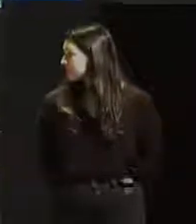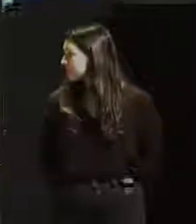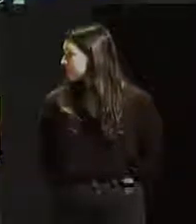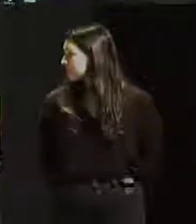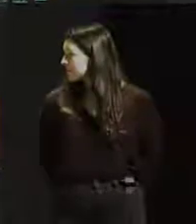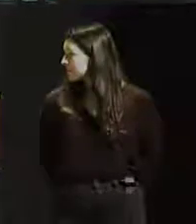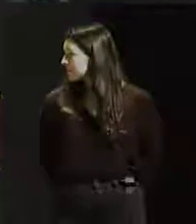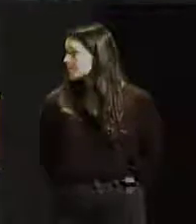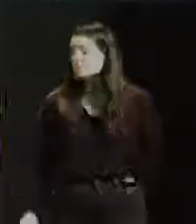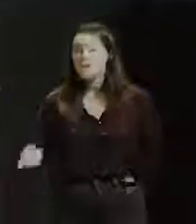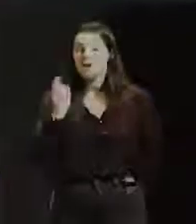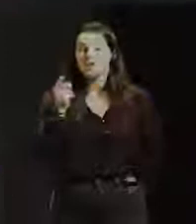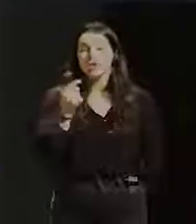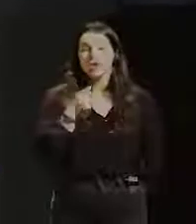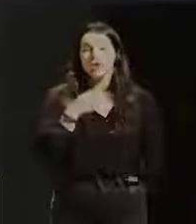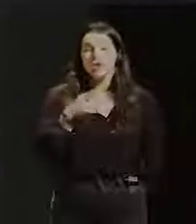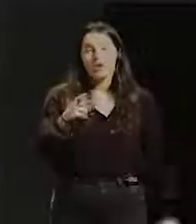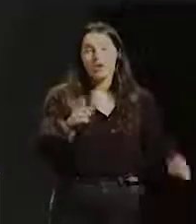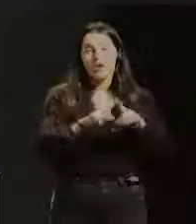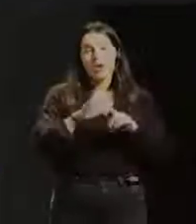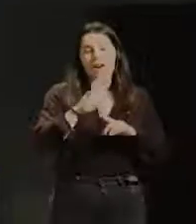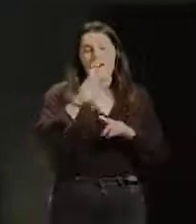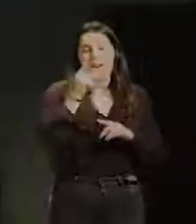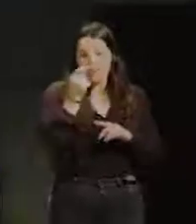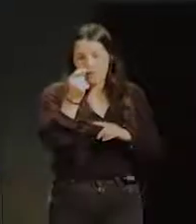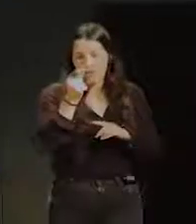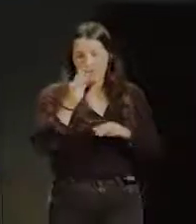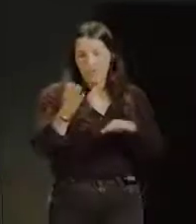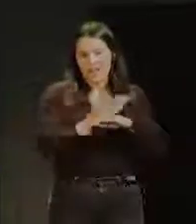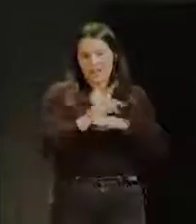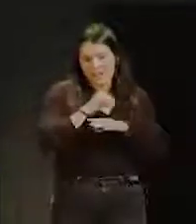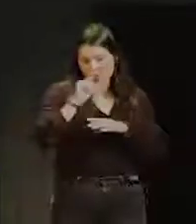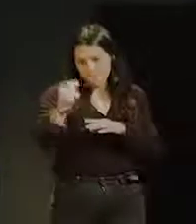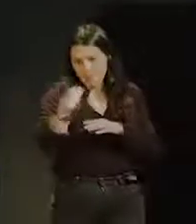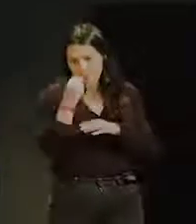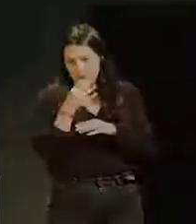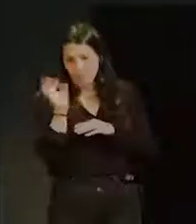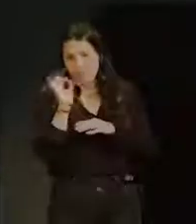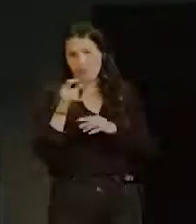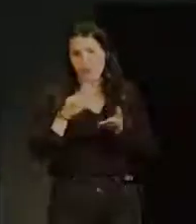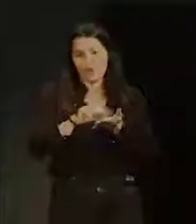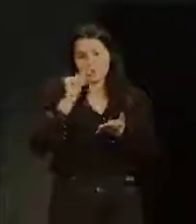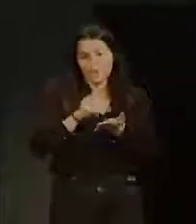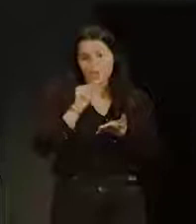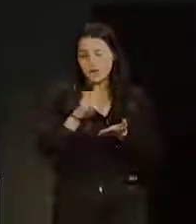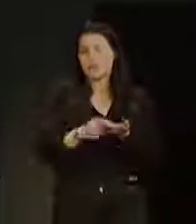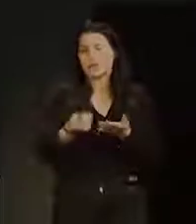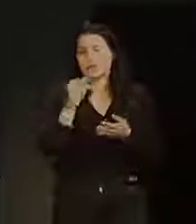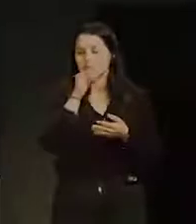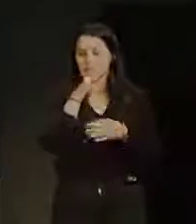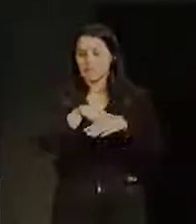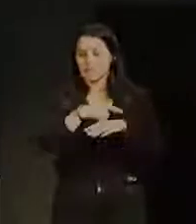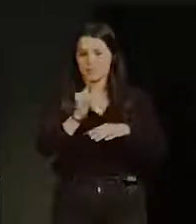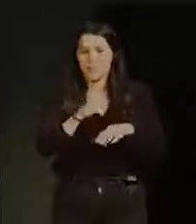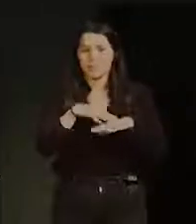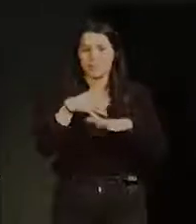Solo os vamos a robar unos momentitos antes de que os podáis ir a comer o a tomar el aperitivo, queda tiempo, para